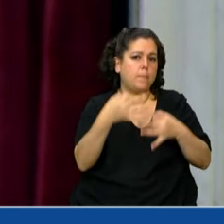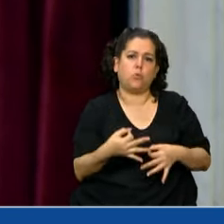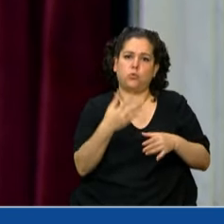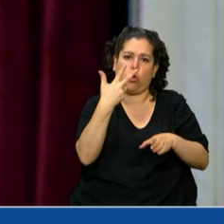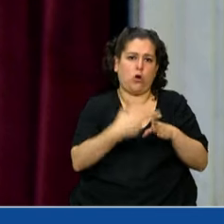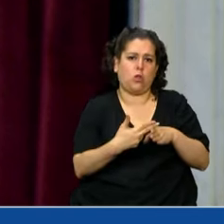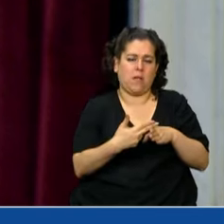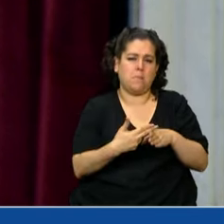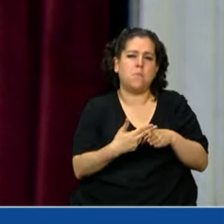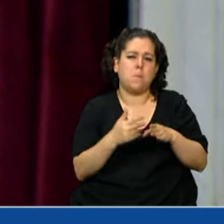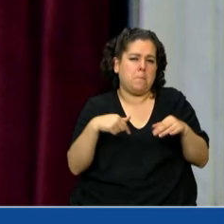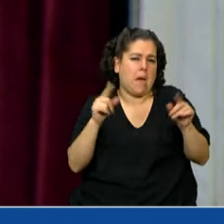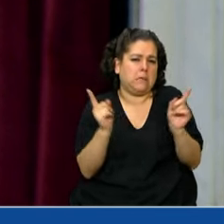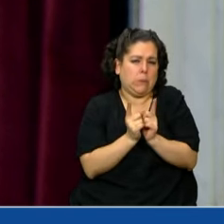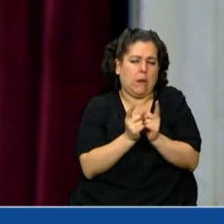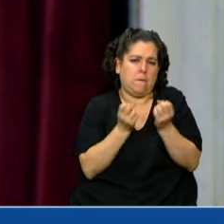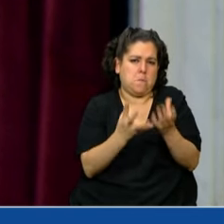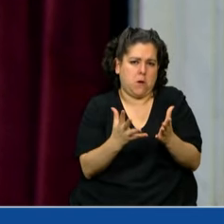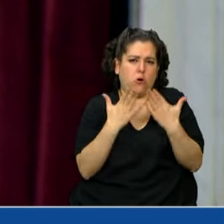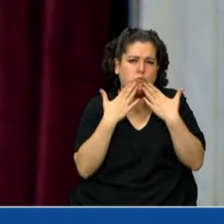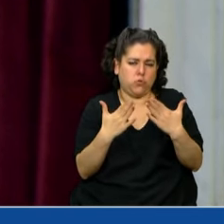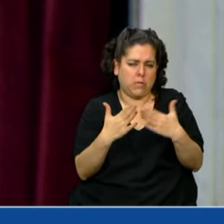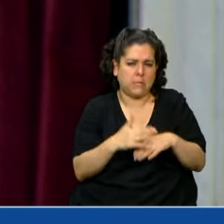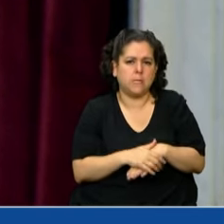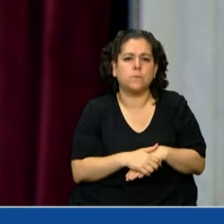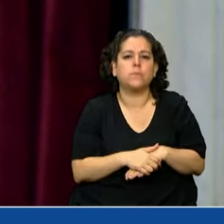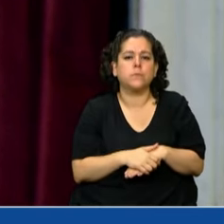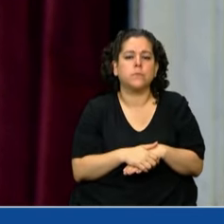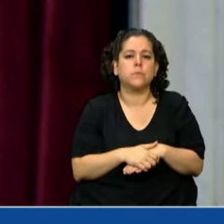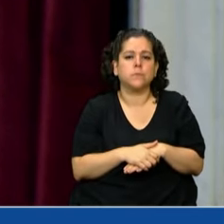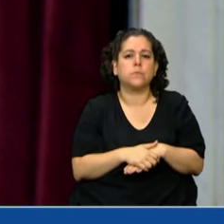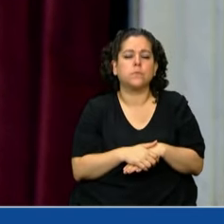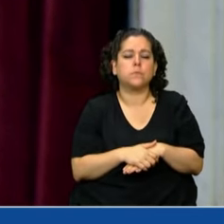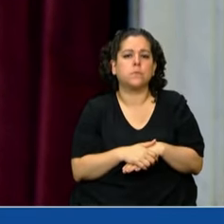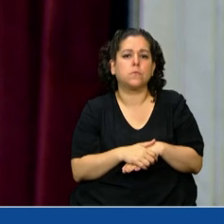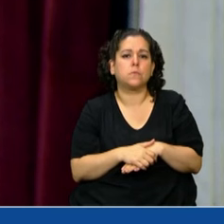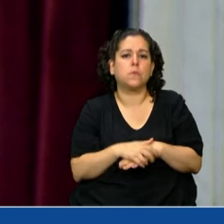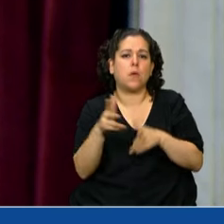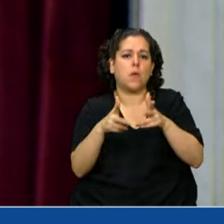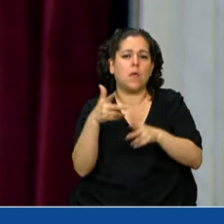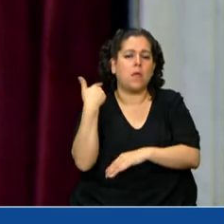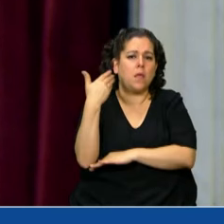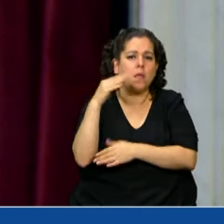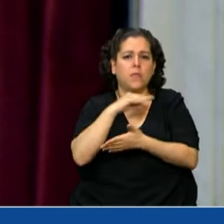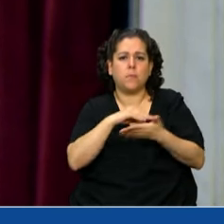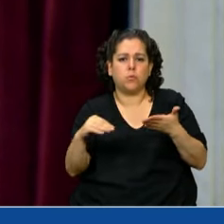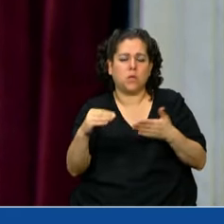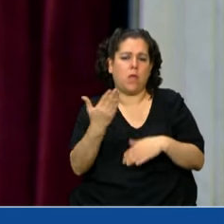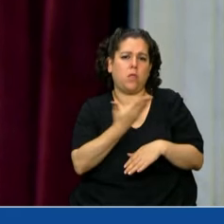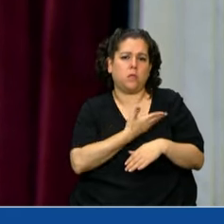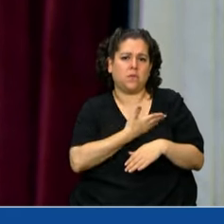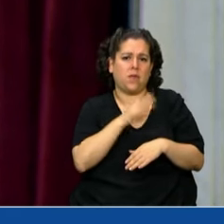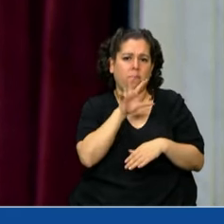cortamos y pueden ser más breves Se los voy a agradecer mucho Bueno tiene la palabra el diputado por la provincia de Santa Fe